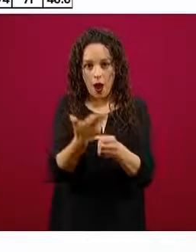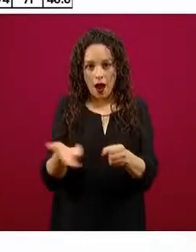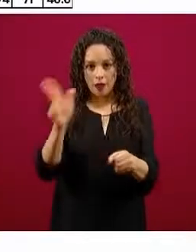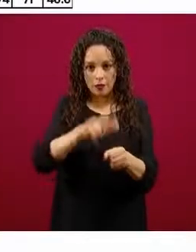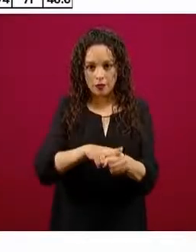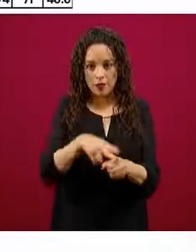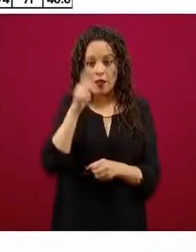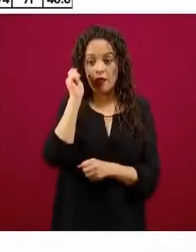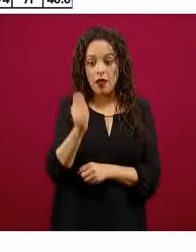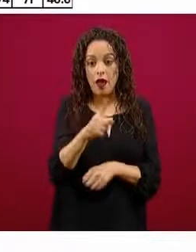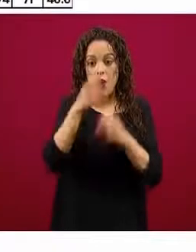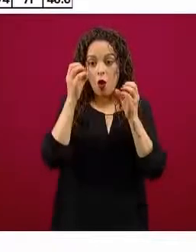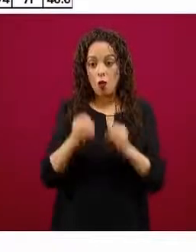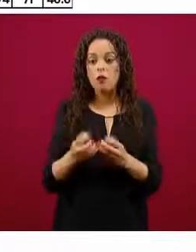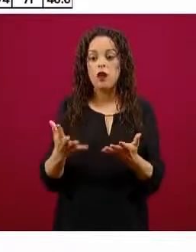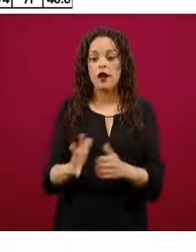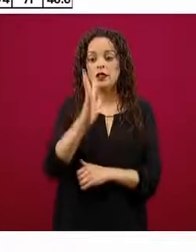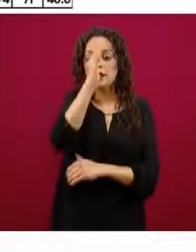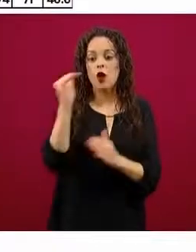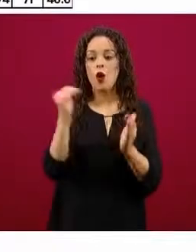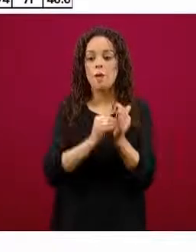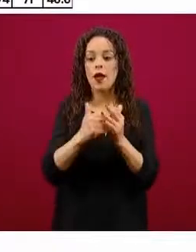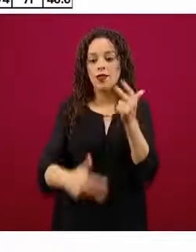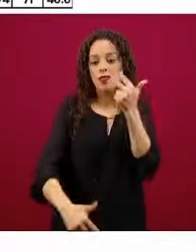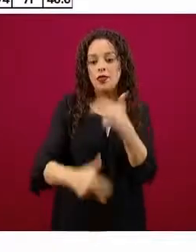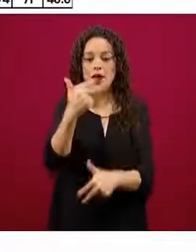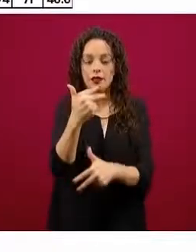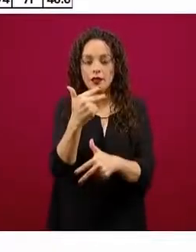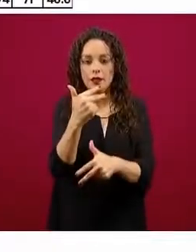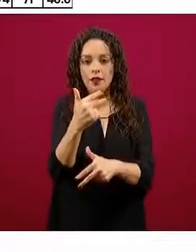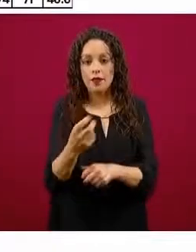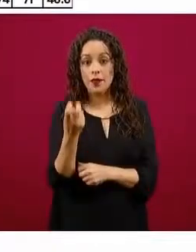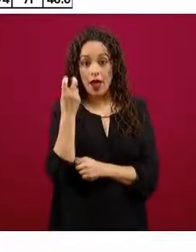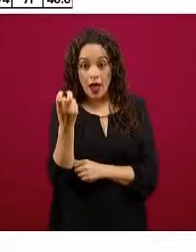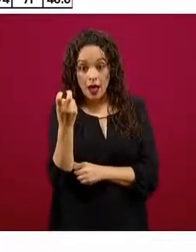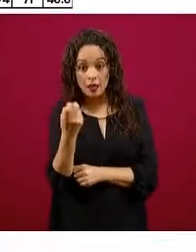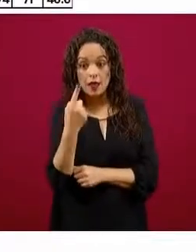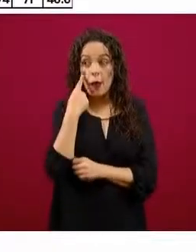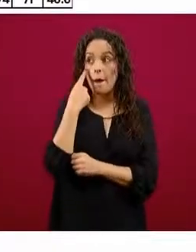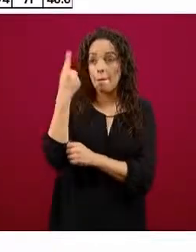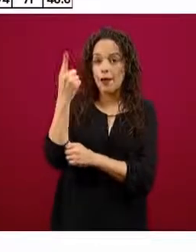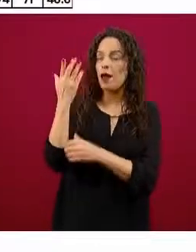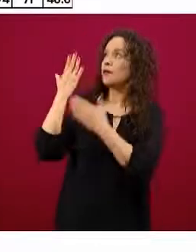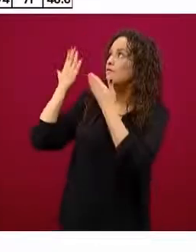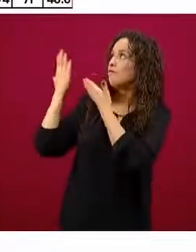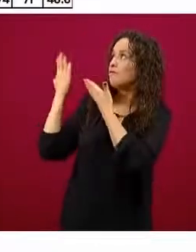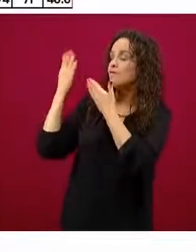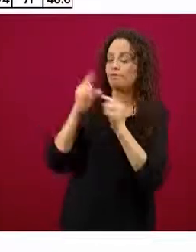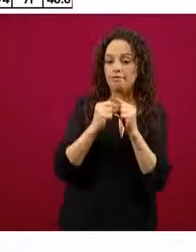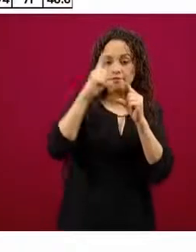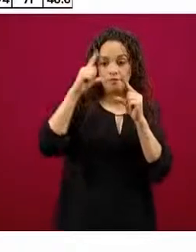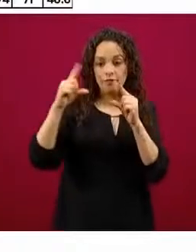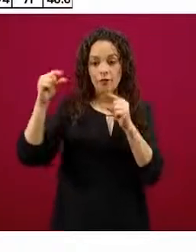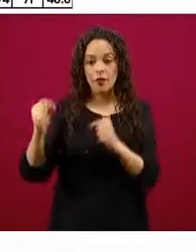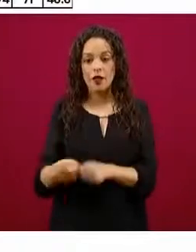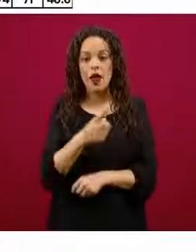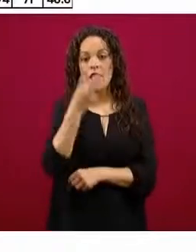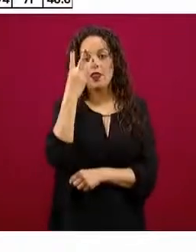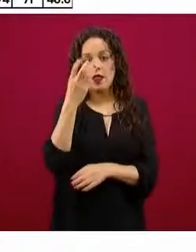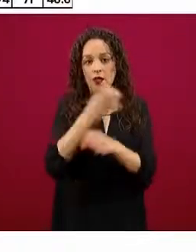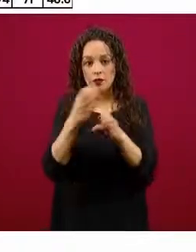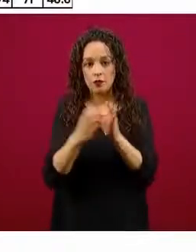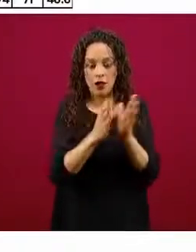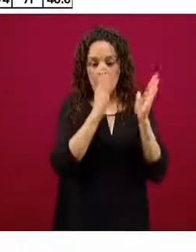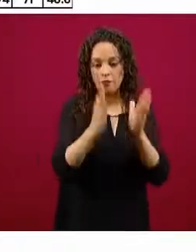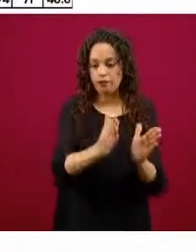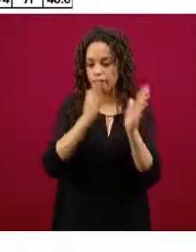definición operacional 5,013. De esos, si se fijan, la lámina está puesta en 3 partes: casos